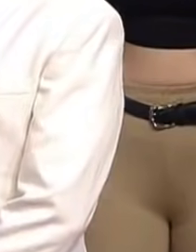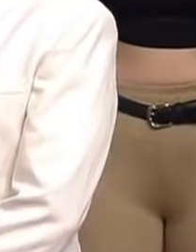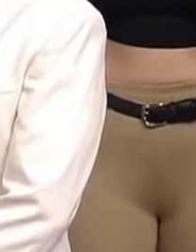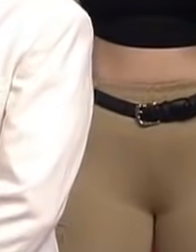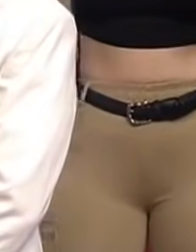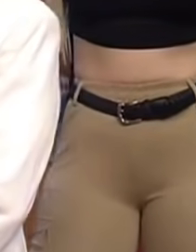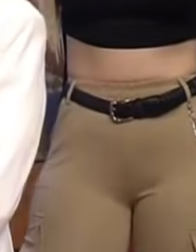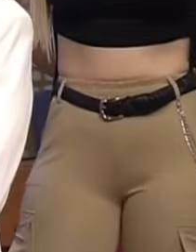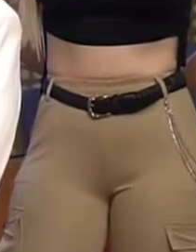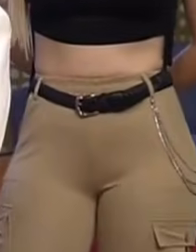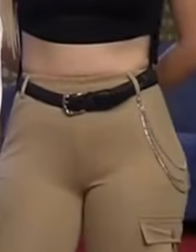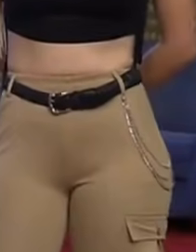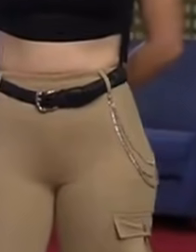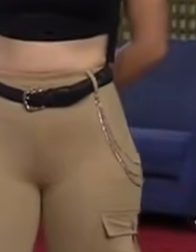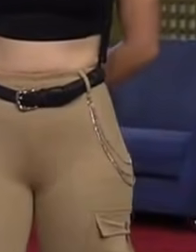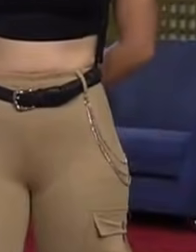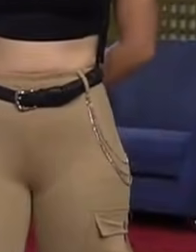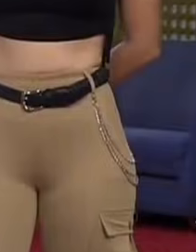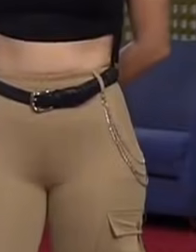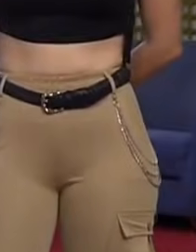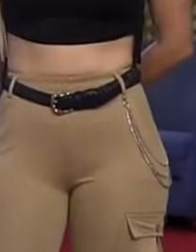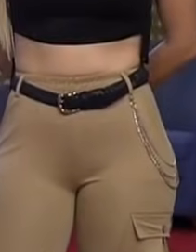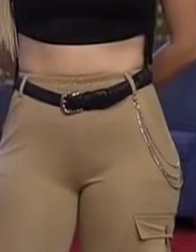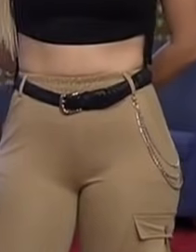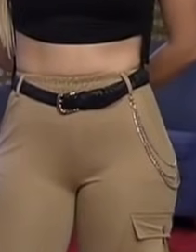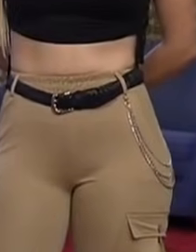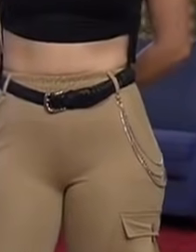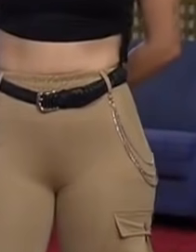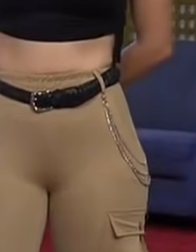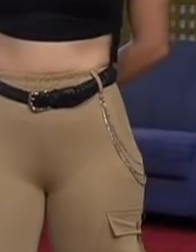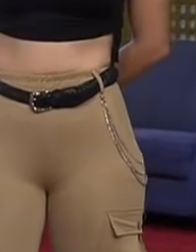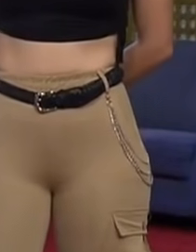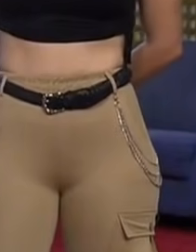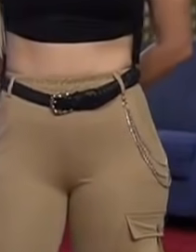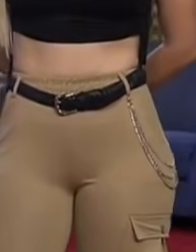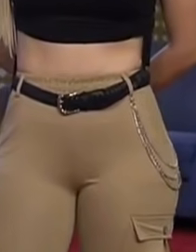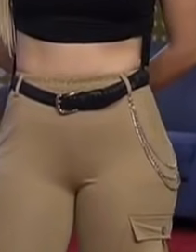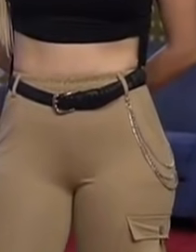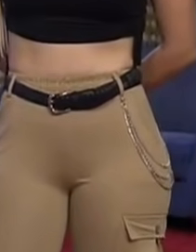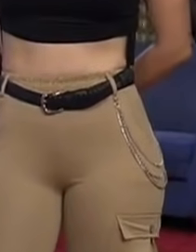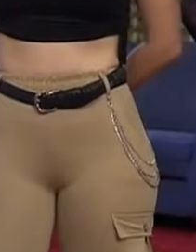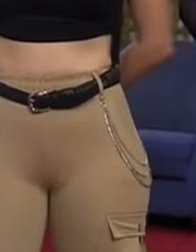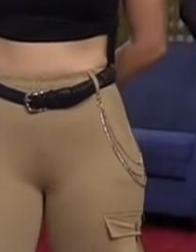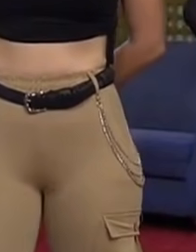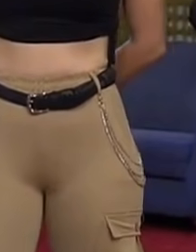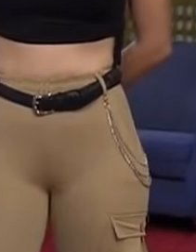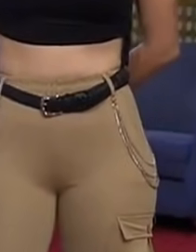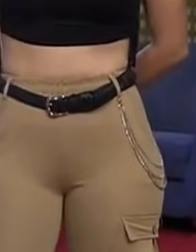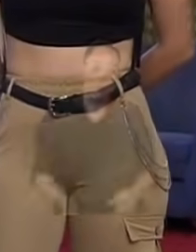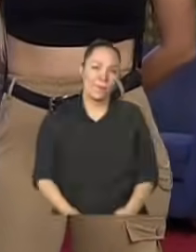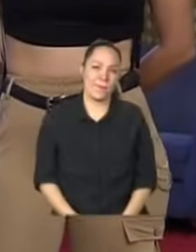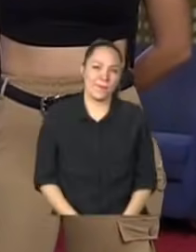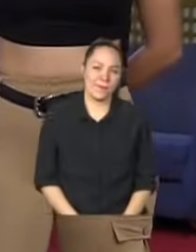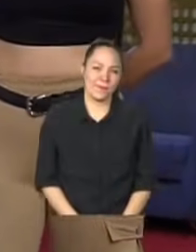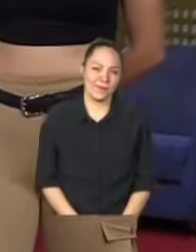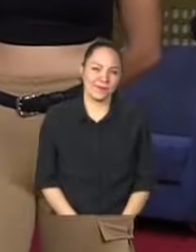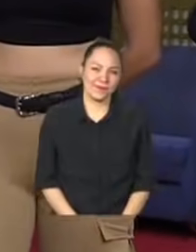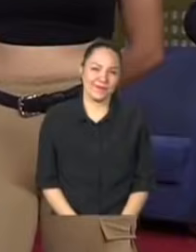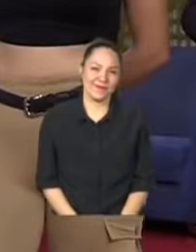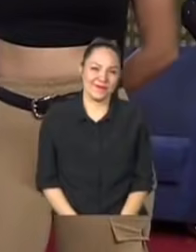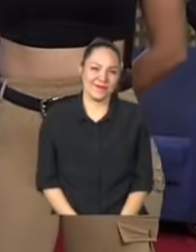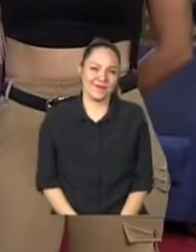para empezar, yo te cantaría a llamas. Le quedó grande la yegua. ¿Qué